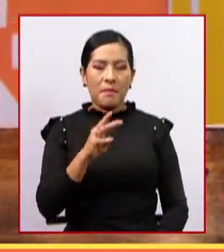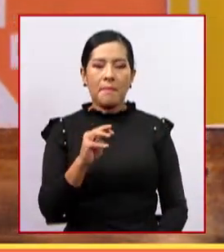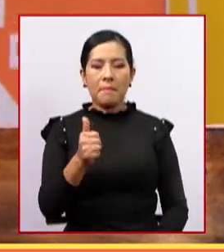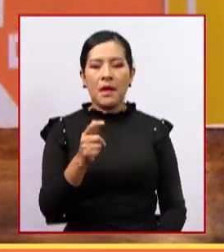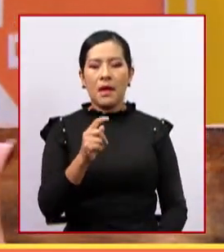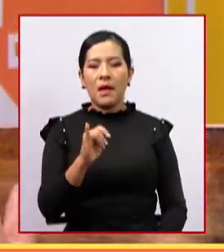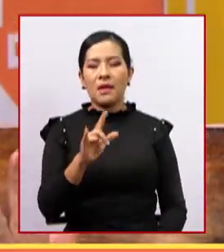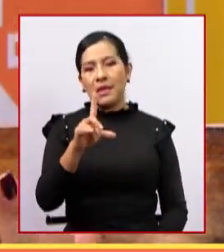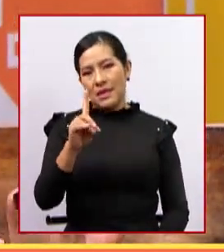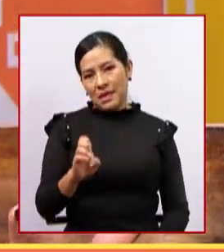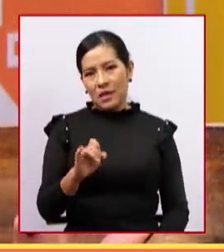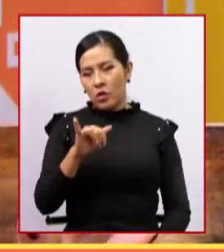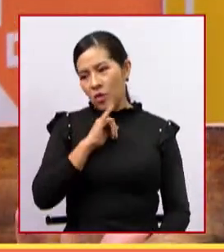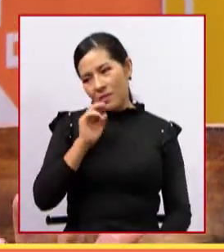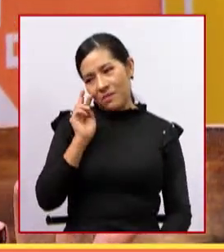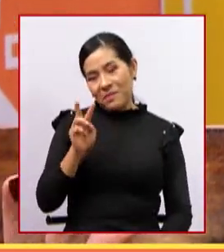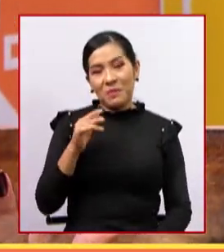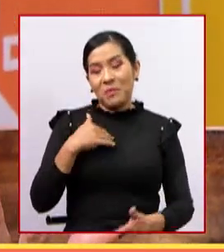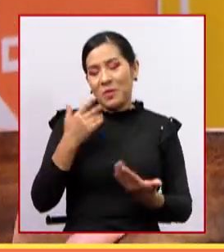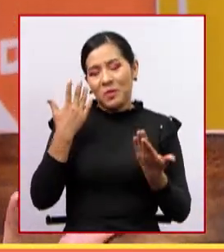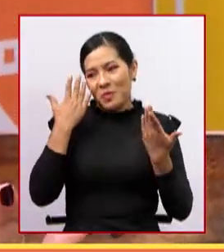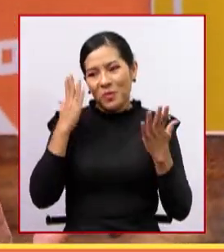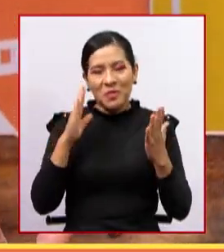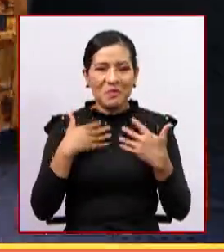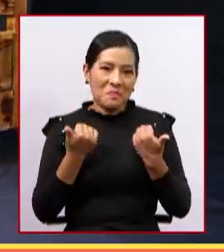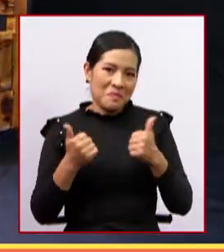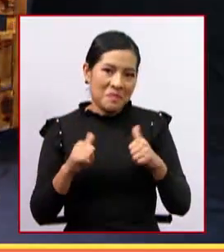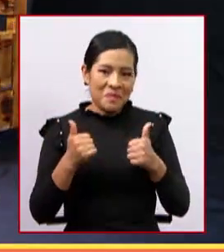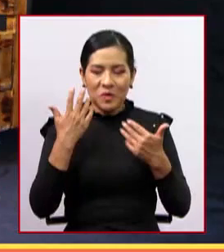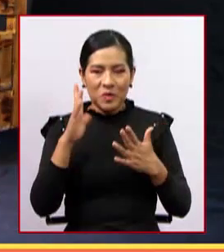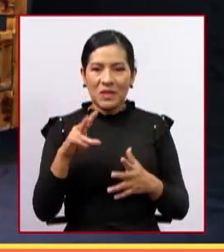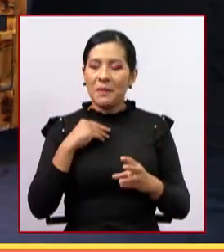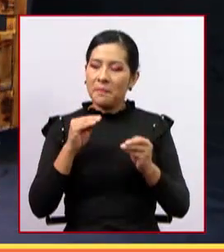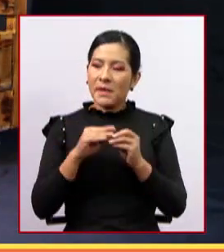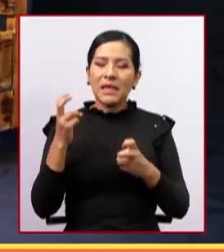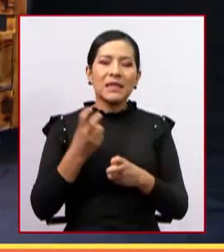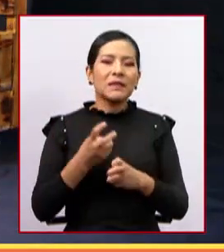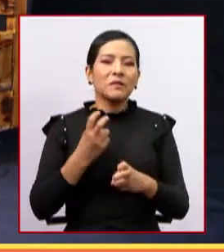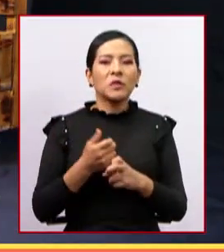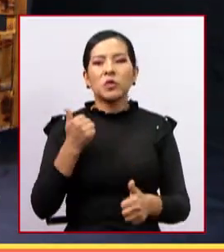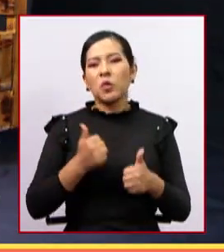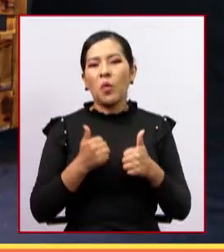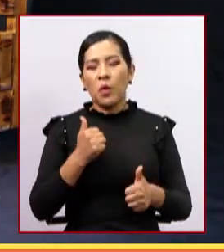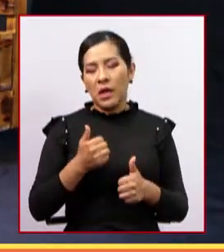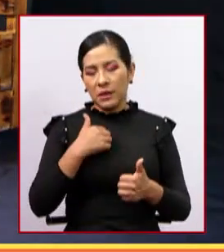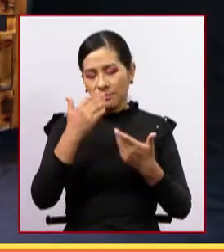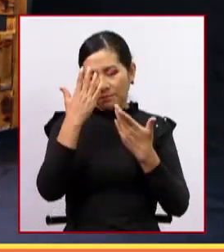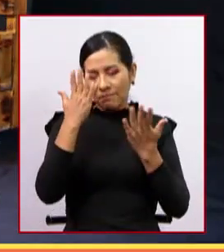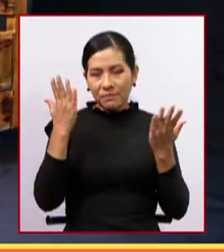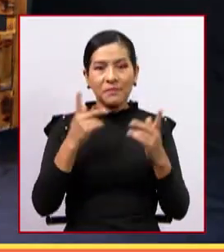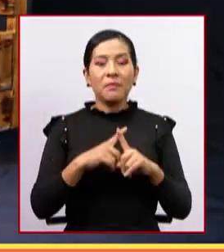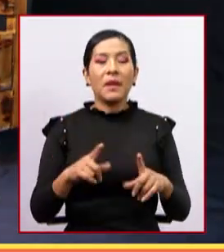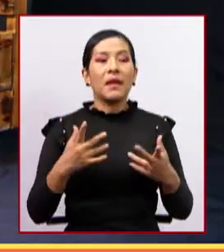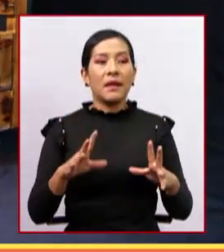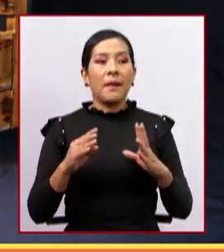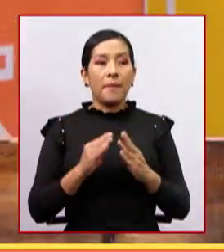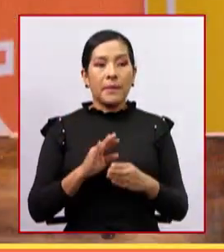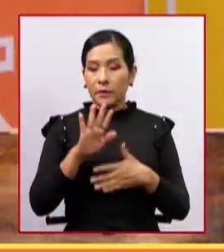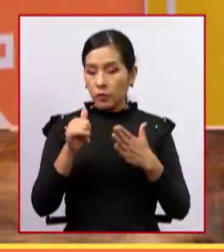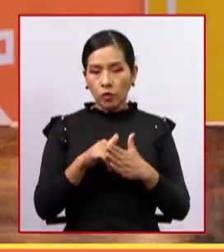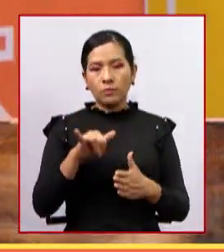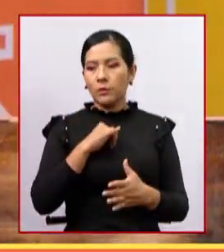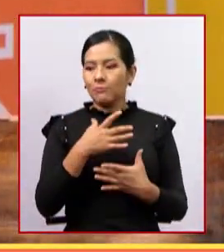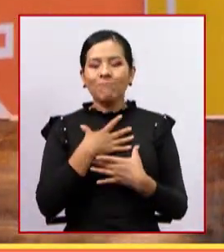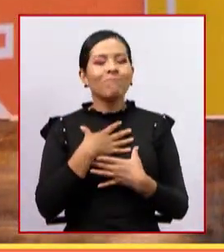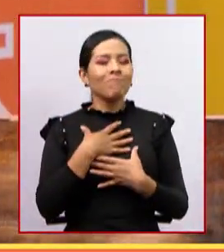saber mejor, yo solamente lo veo. Digamos, yo no sé qué tan complejo puede llegar a ser, pero me encanta de